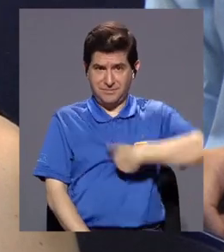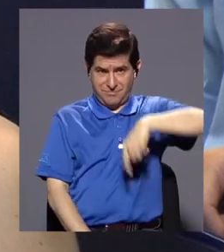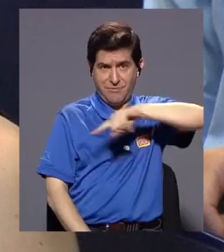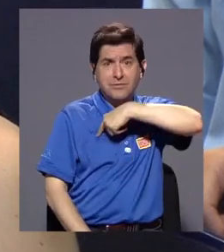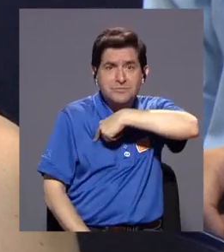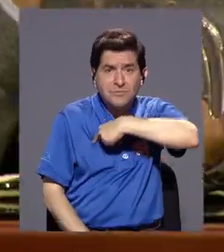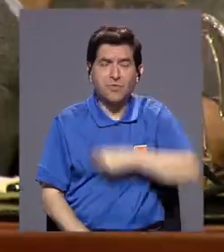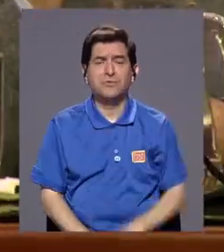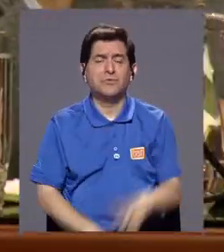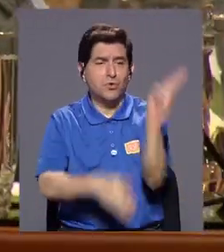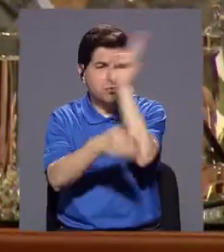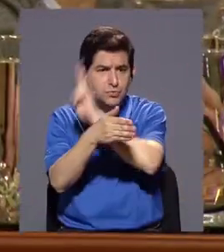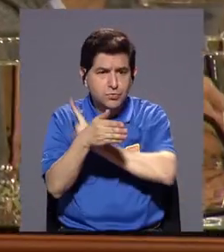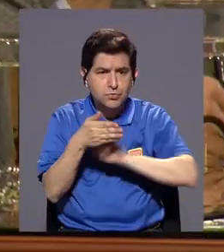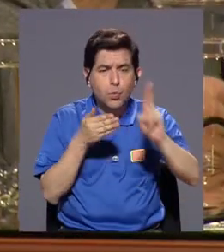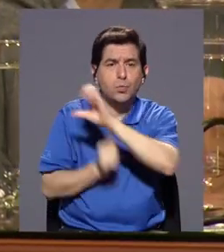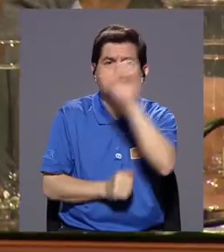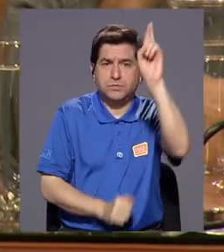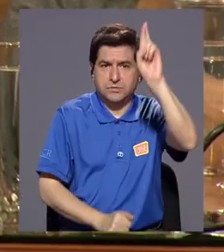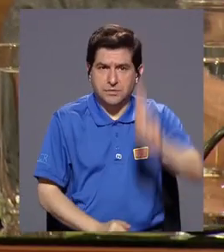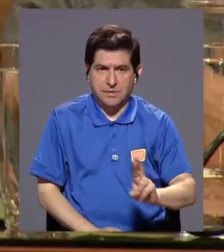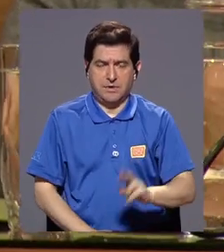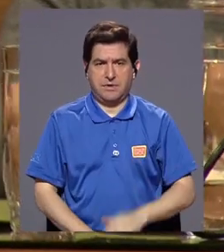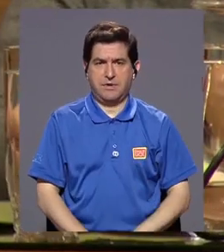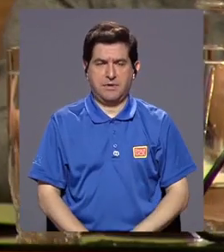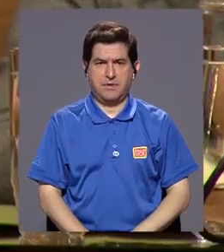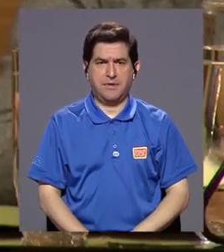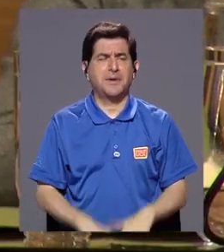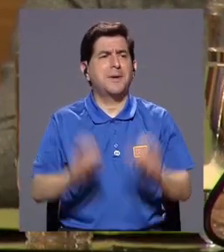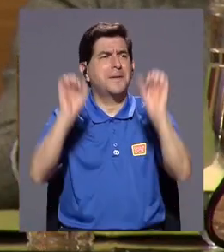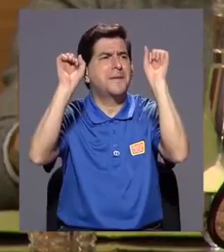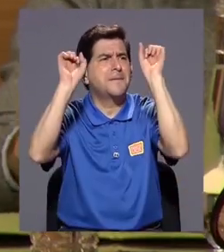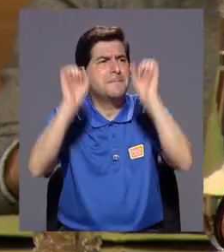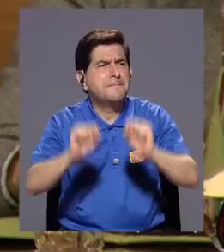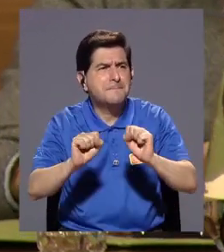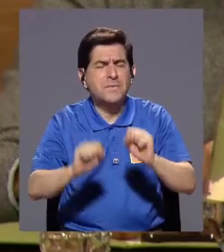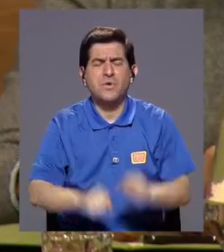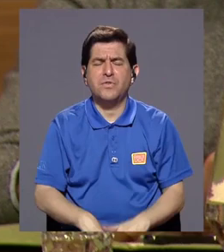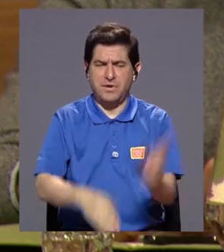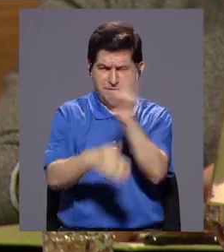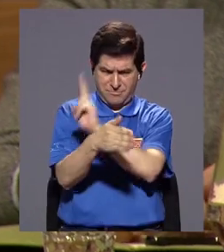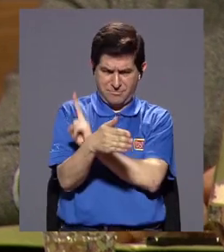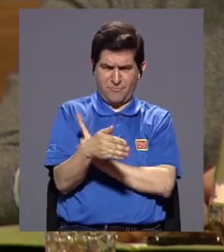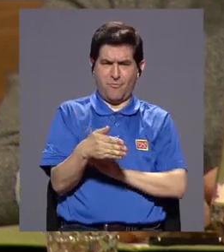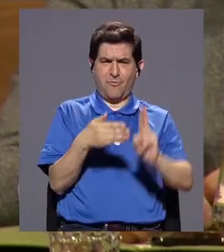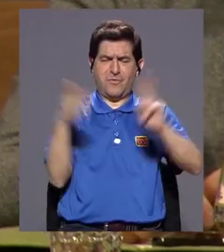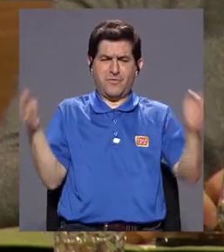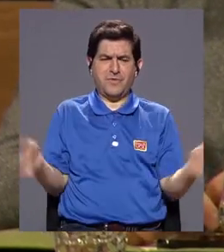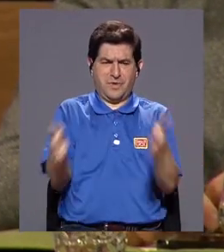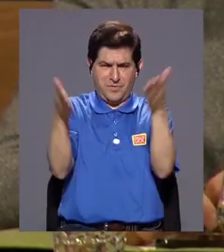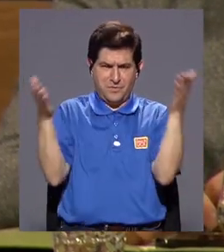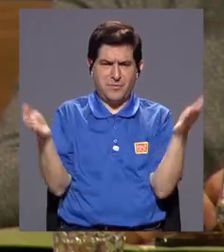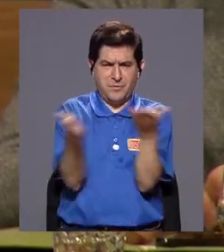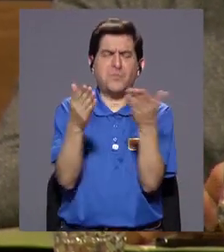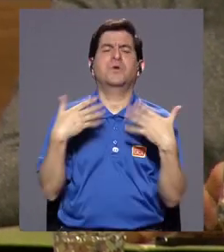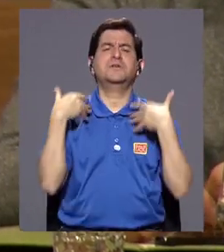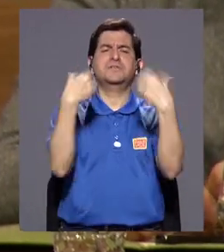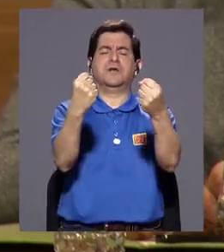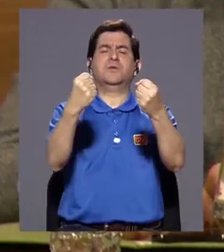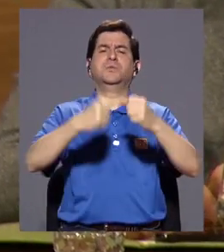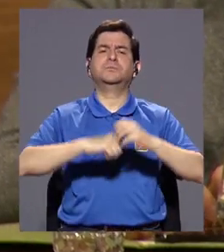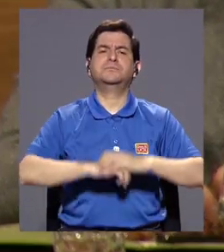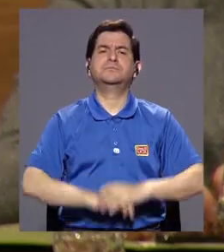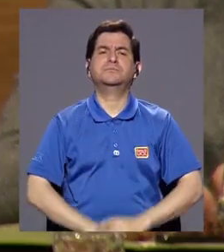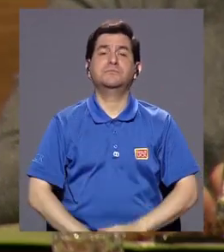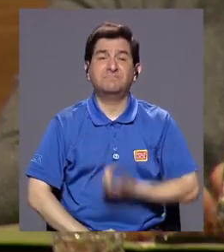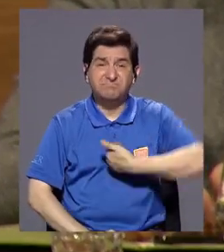Rica, seamos una universidad promotora de la salud. Si nosotros pensamos en